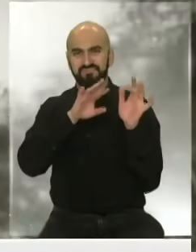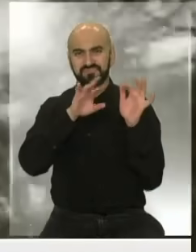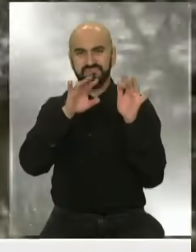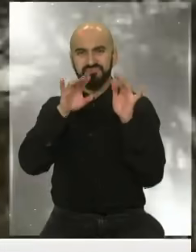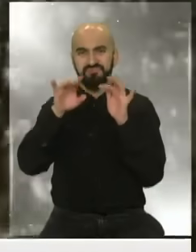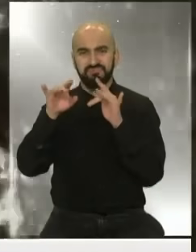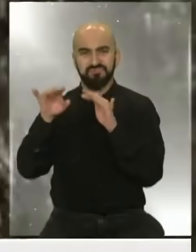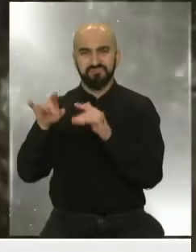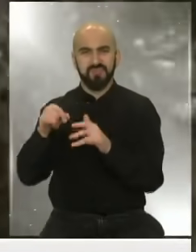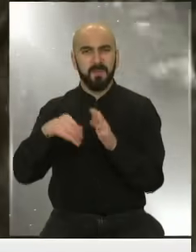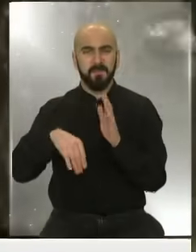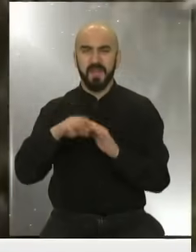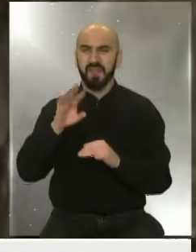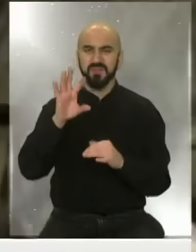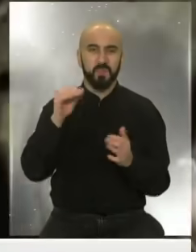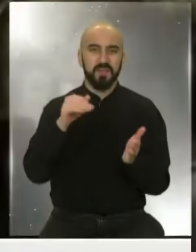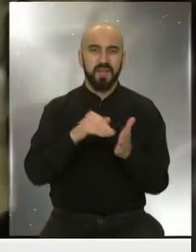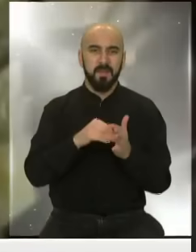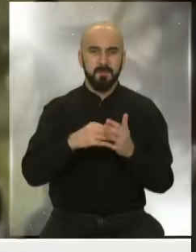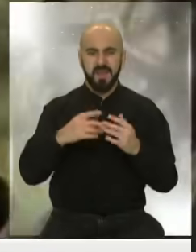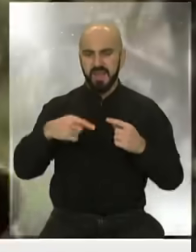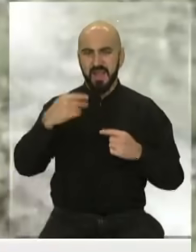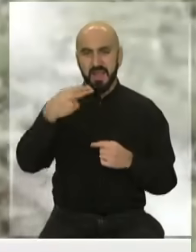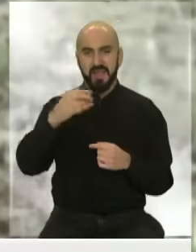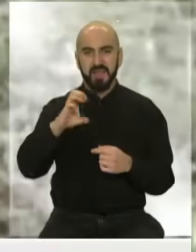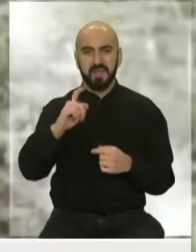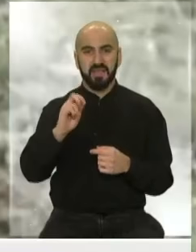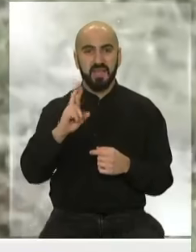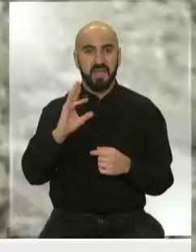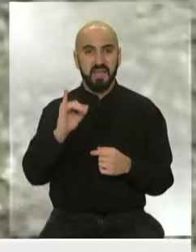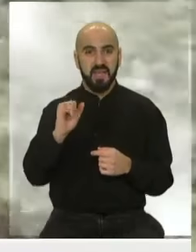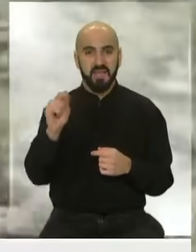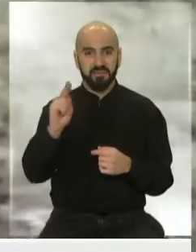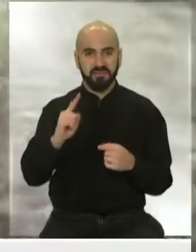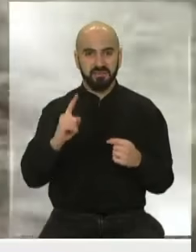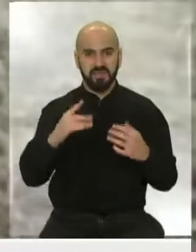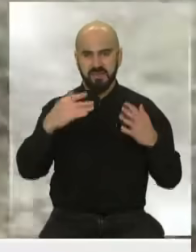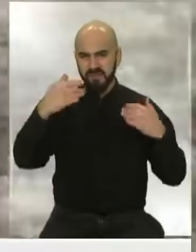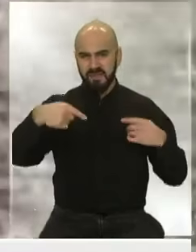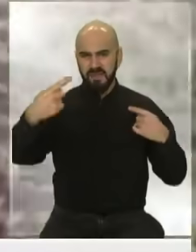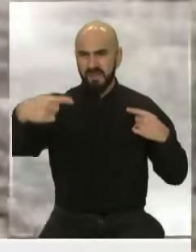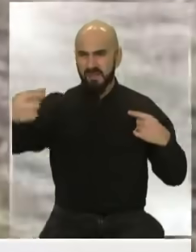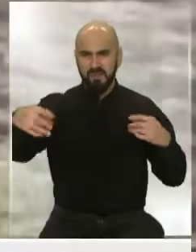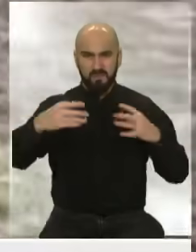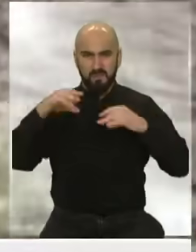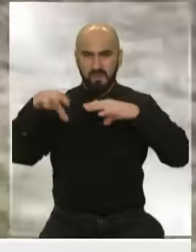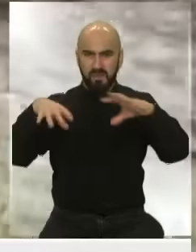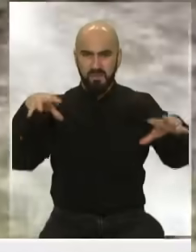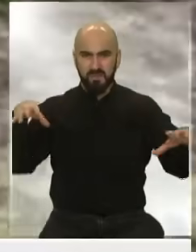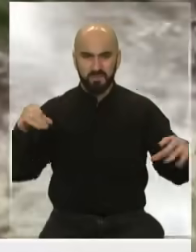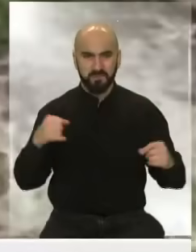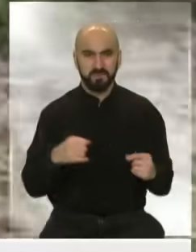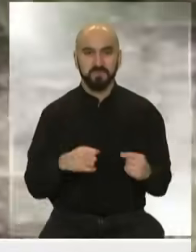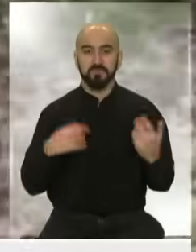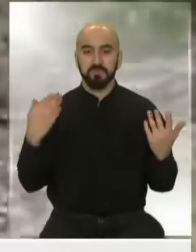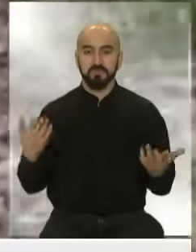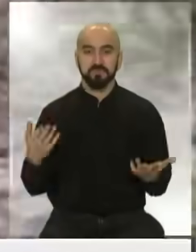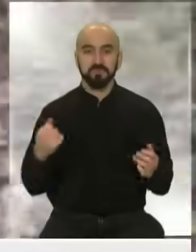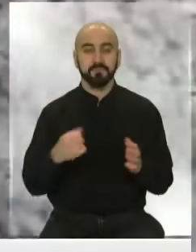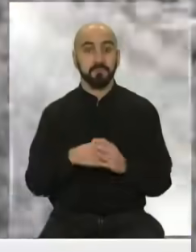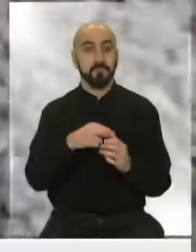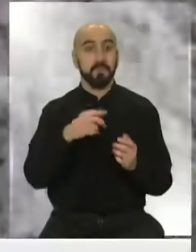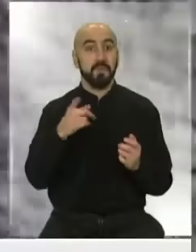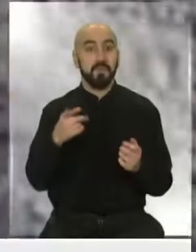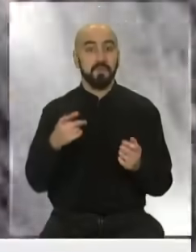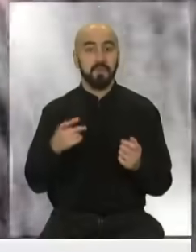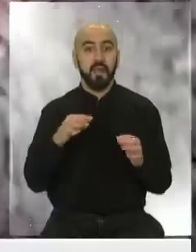50.000 hectáreas de cultivo desde que comenzó en abril, y esto es muy, muy relevante para la economía de la India. Bueno, las autoridades están